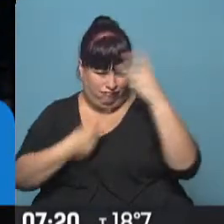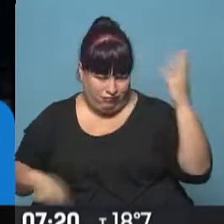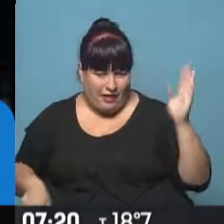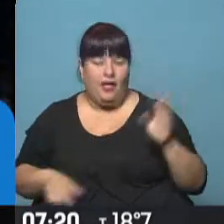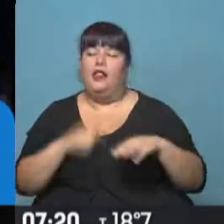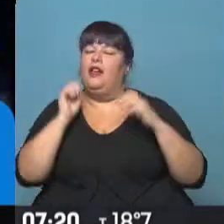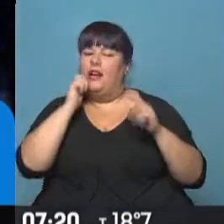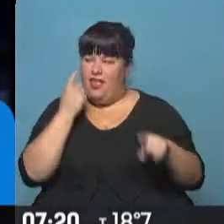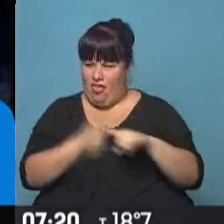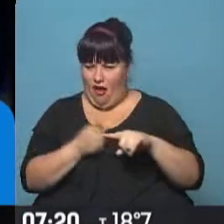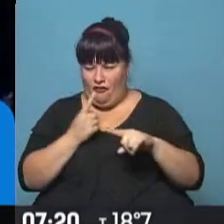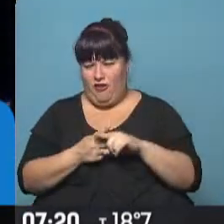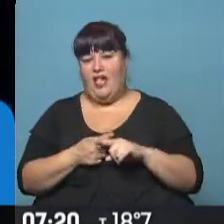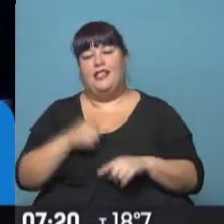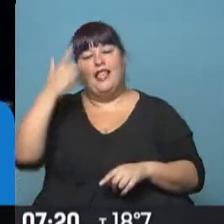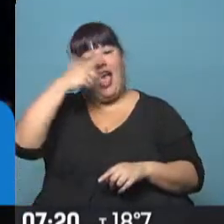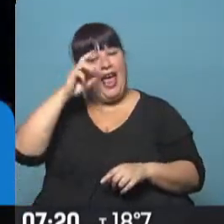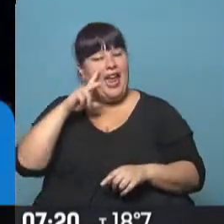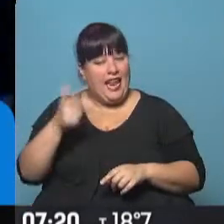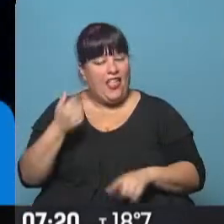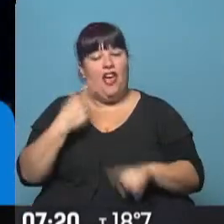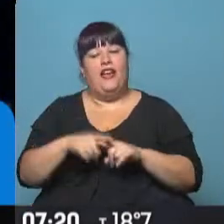Gran celebración de Víctor Heredia